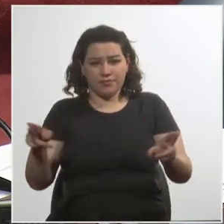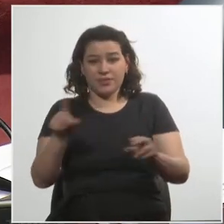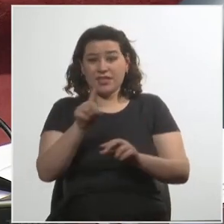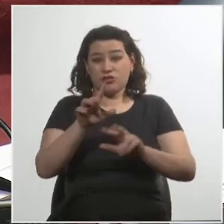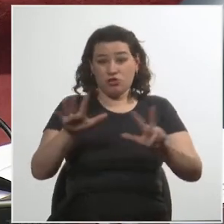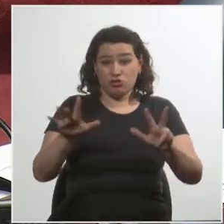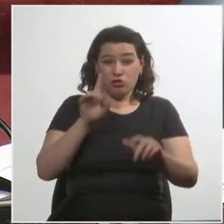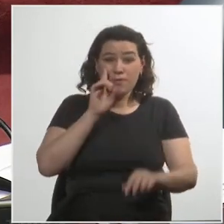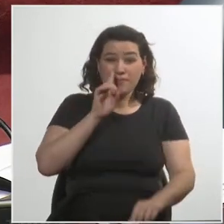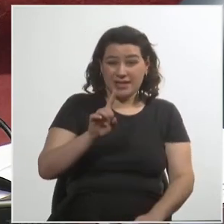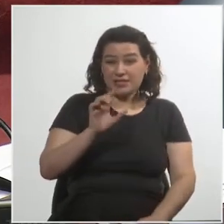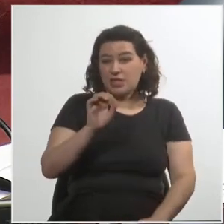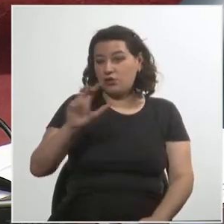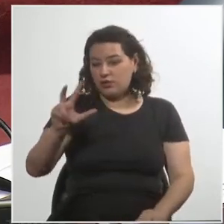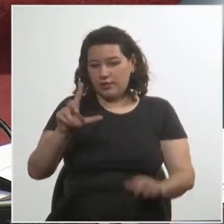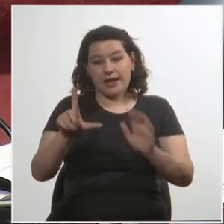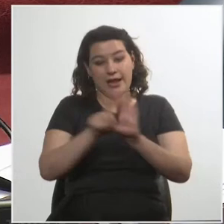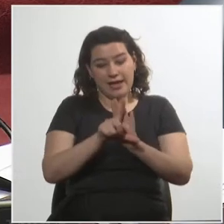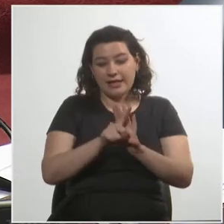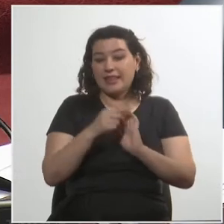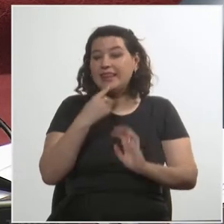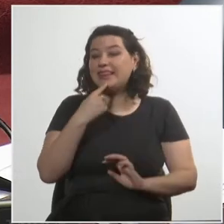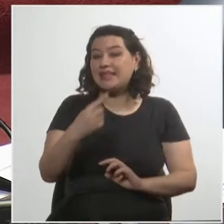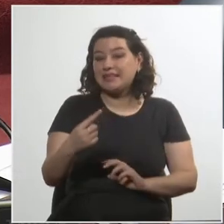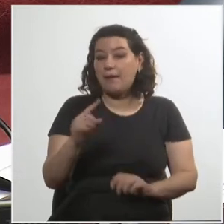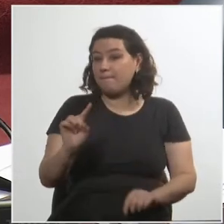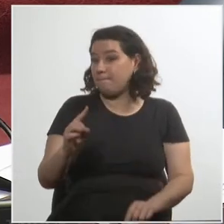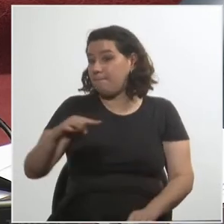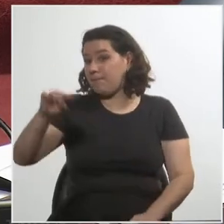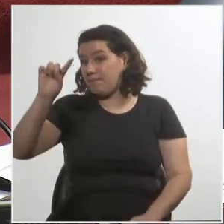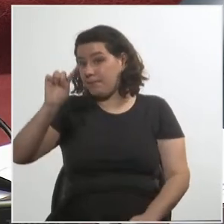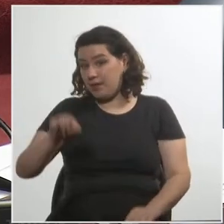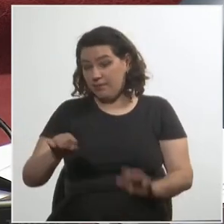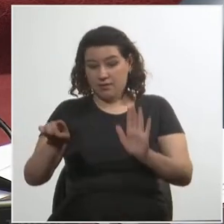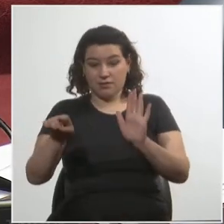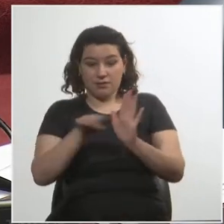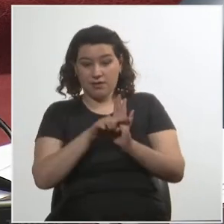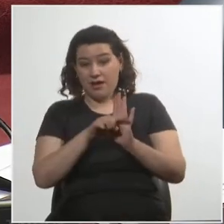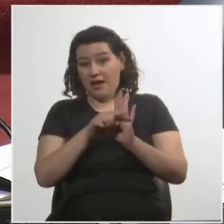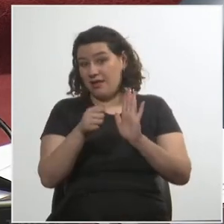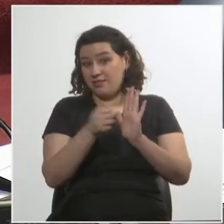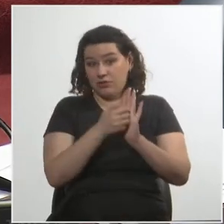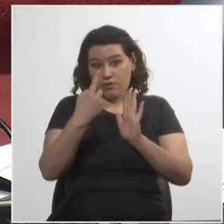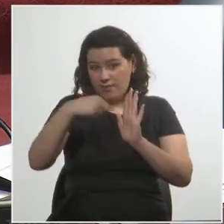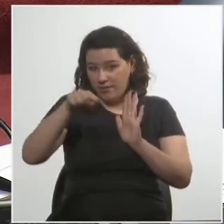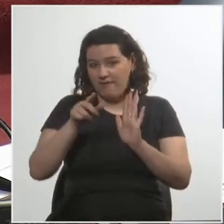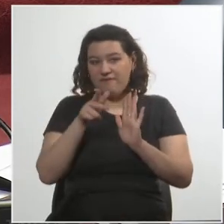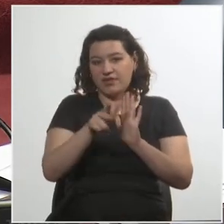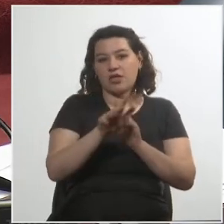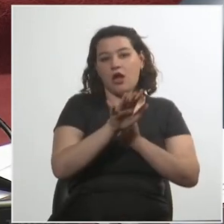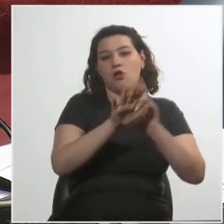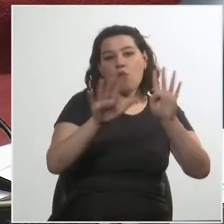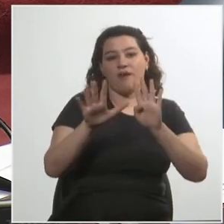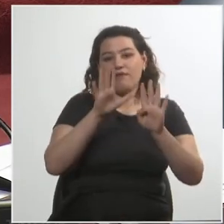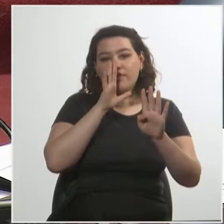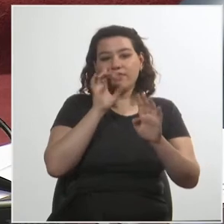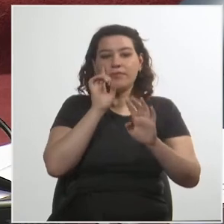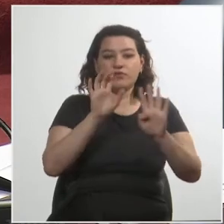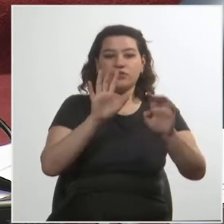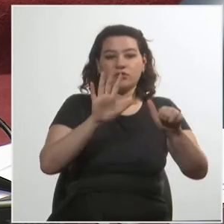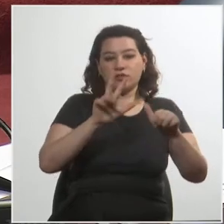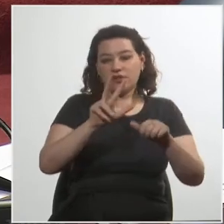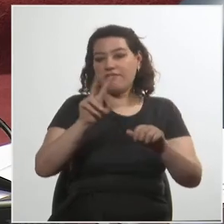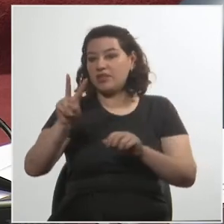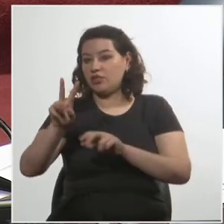treinta y tres Establece en su primer inciso del artículo primero una fecha entre el nueve de febrero del 73